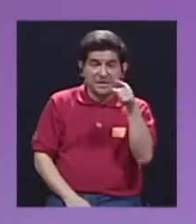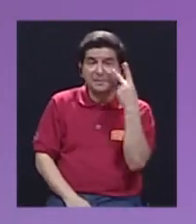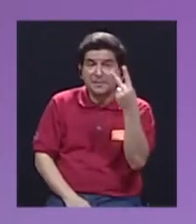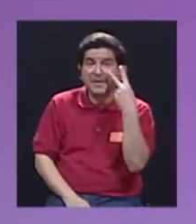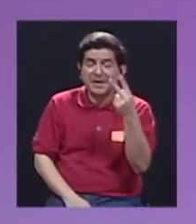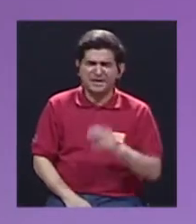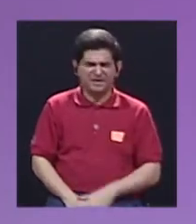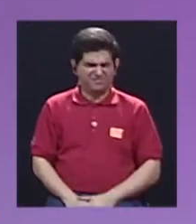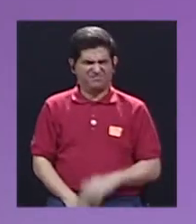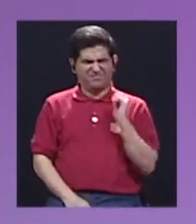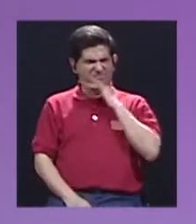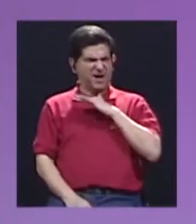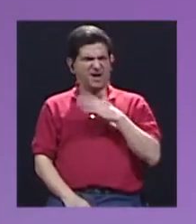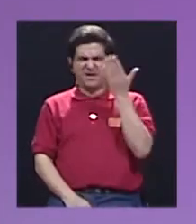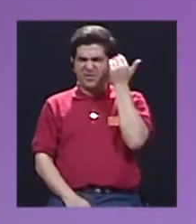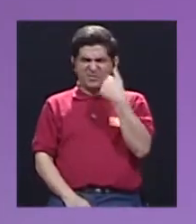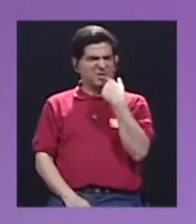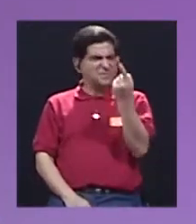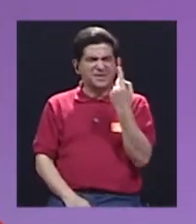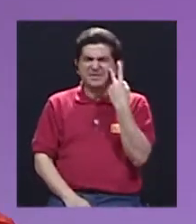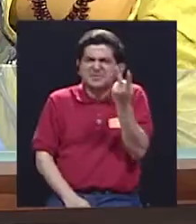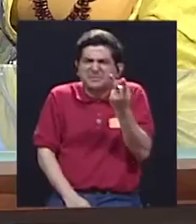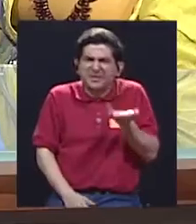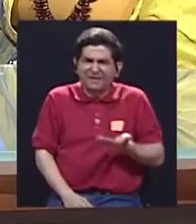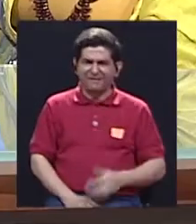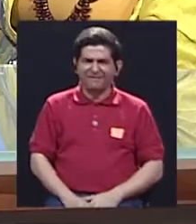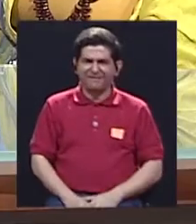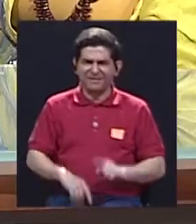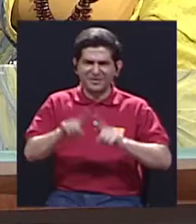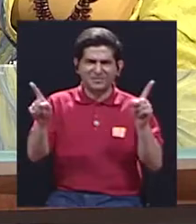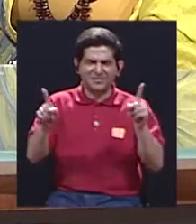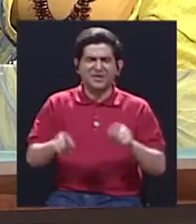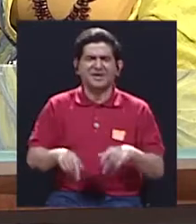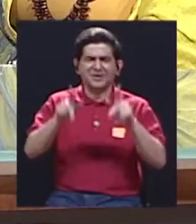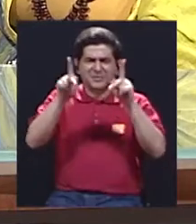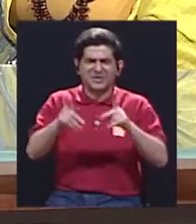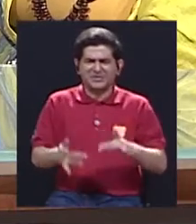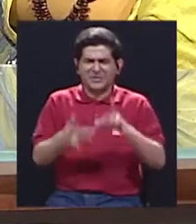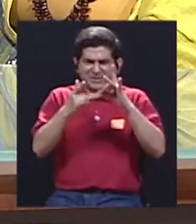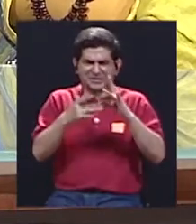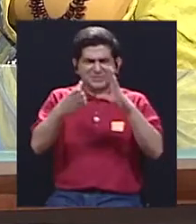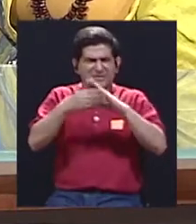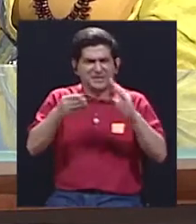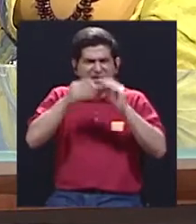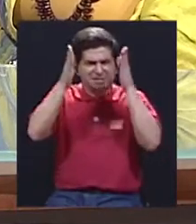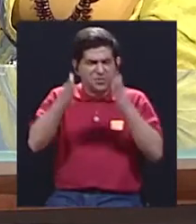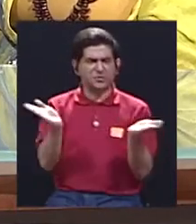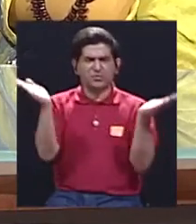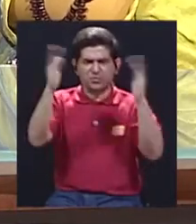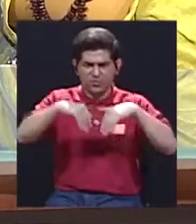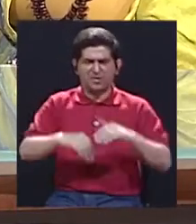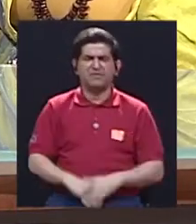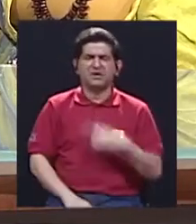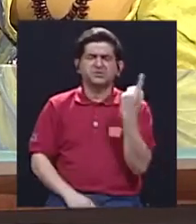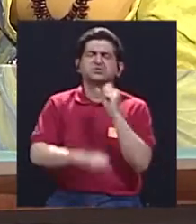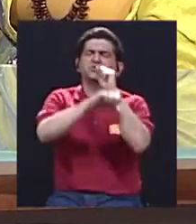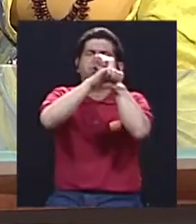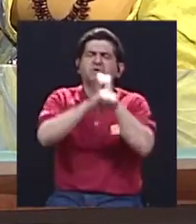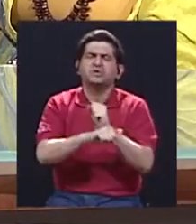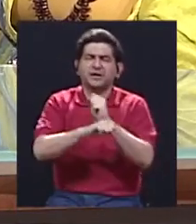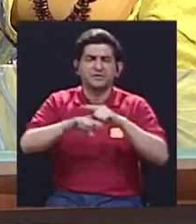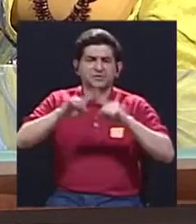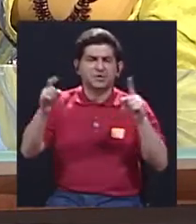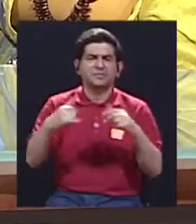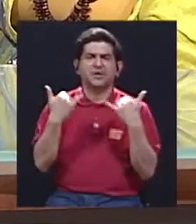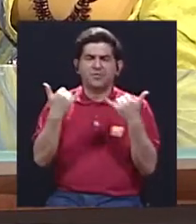claro porque porque me mandan a ver cuenteros pues yo no había cuenteros digamos contemporáneos estaban los cuenteros tradicionales pero no